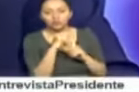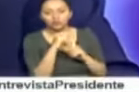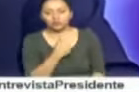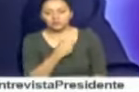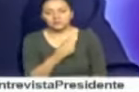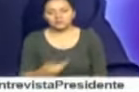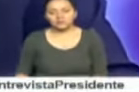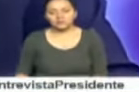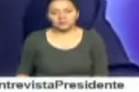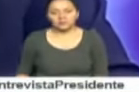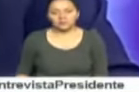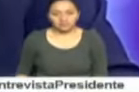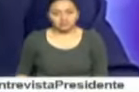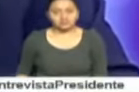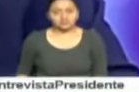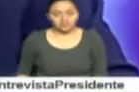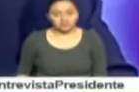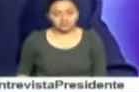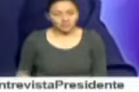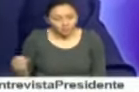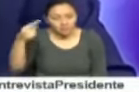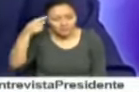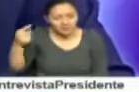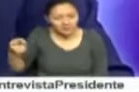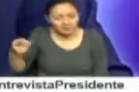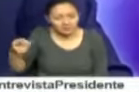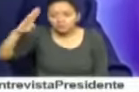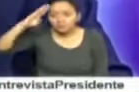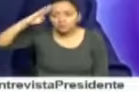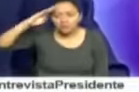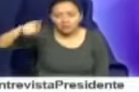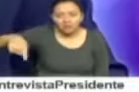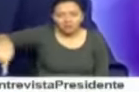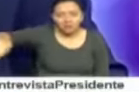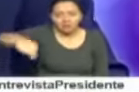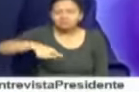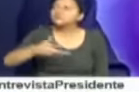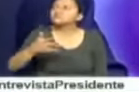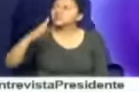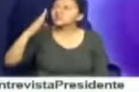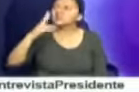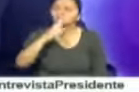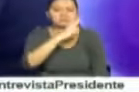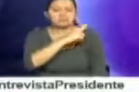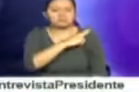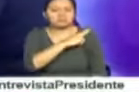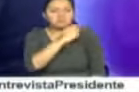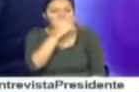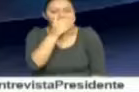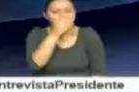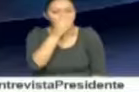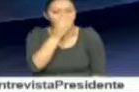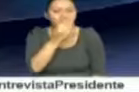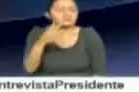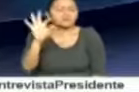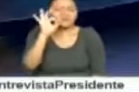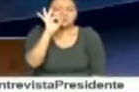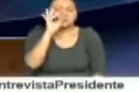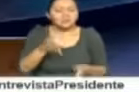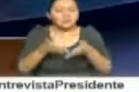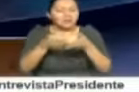presidente a través de redes sociales. ¿Se imagina lo que es que un soldado, este es teniente de corbeta, de fragata, algo